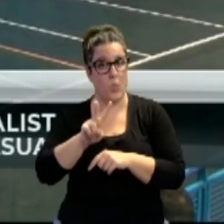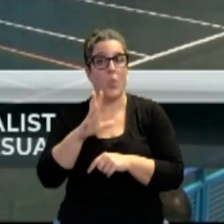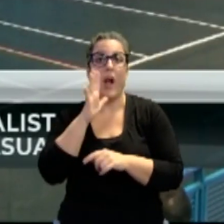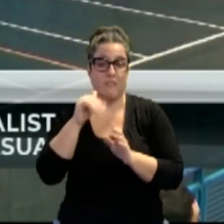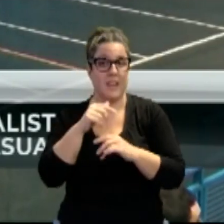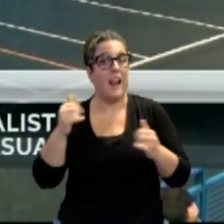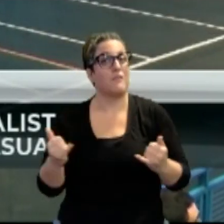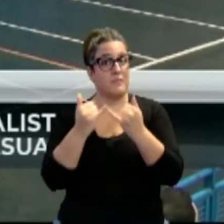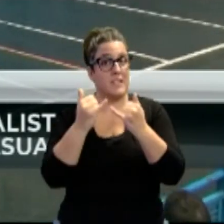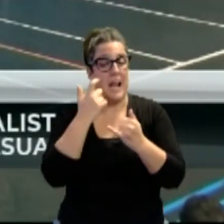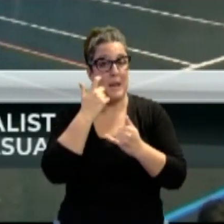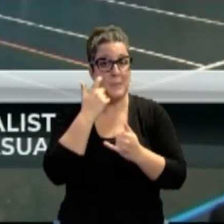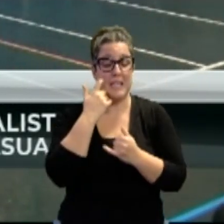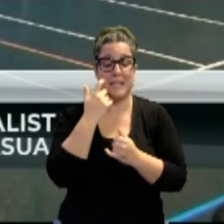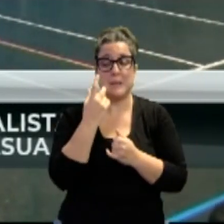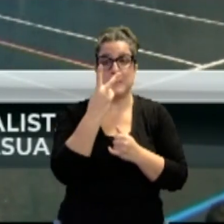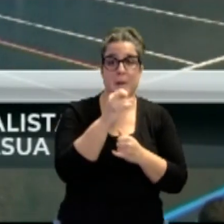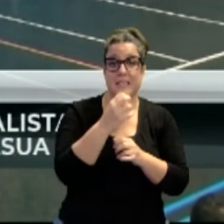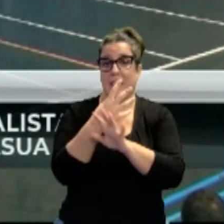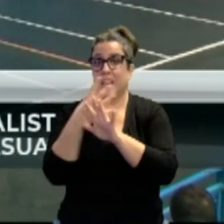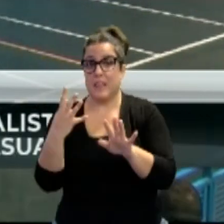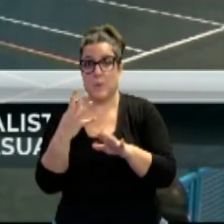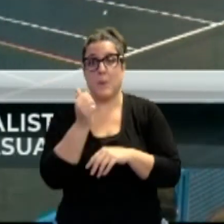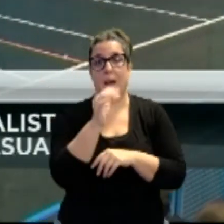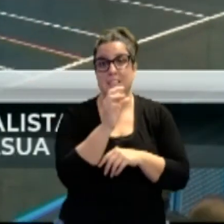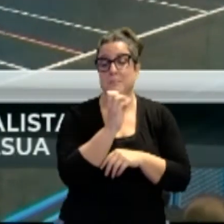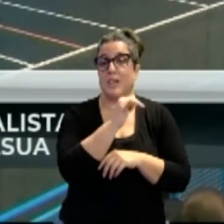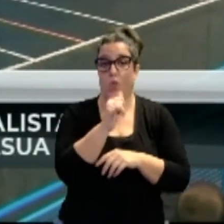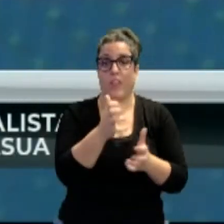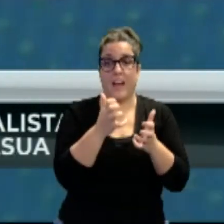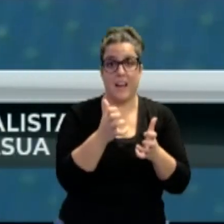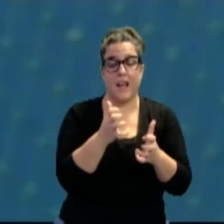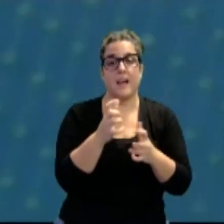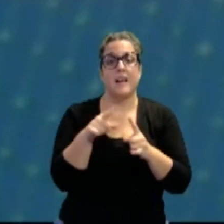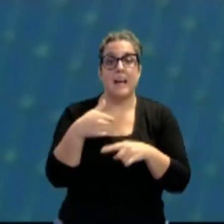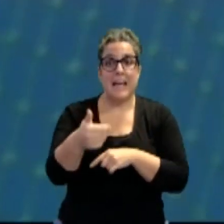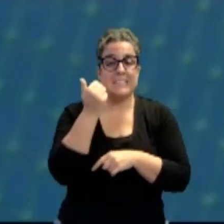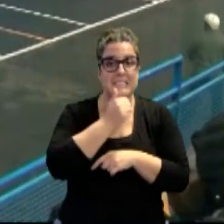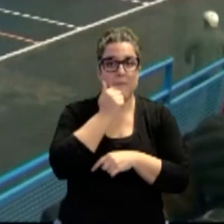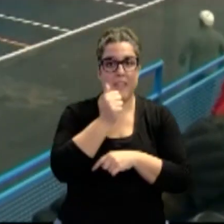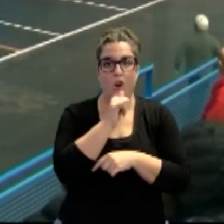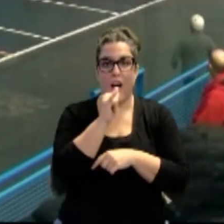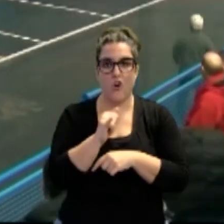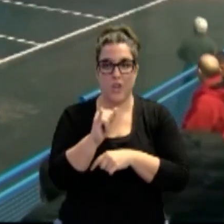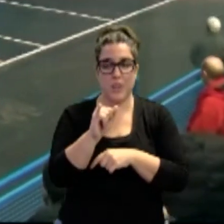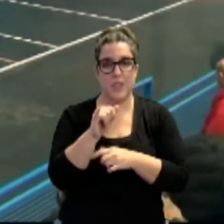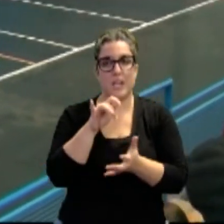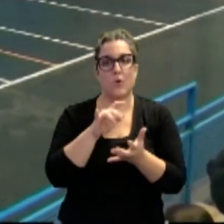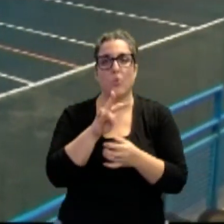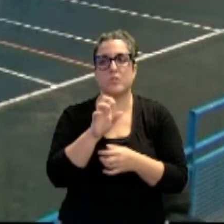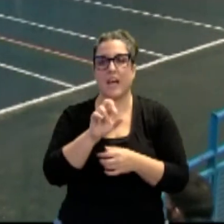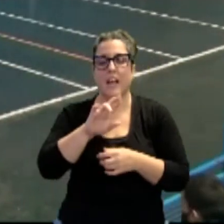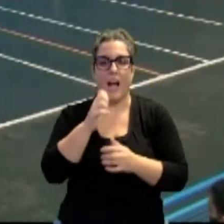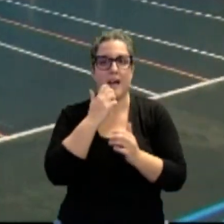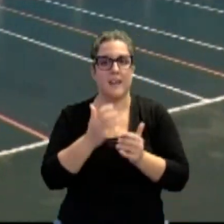final a Carao Cruz, un 20-19 de Aspiro sobre Ezcurra clasificó al primero. El sábado en Aoiz, Oterga obtuvo su pase a la final tras doblegar